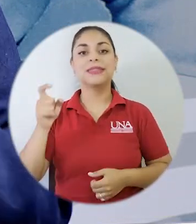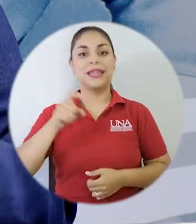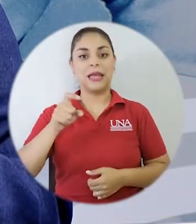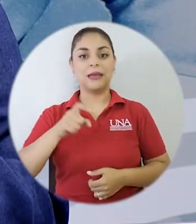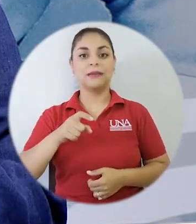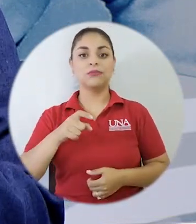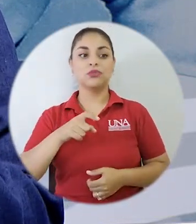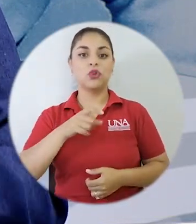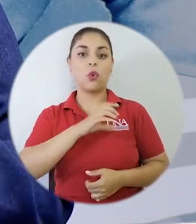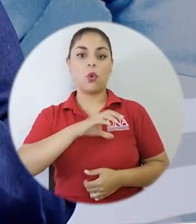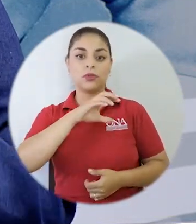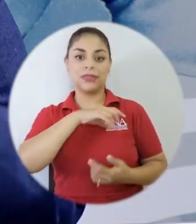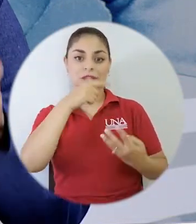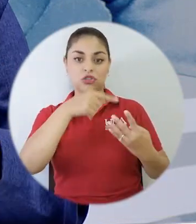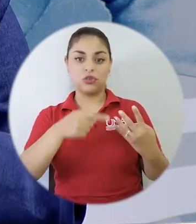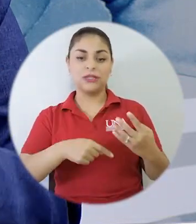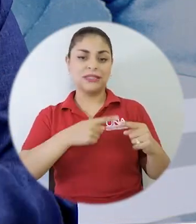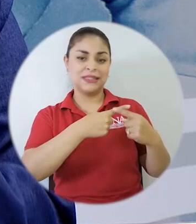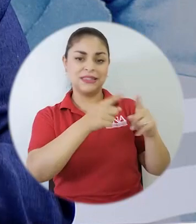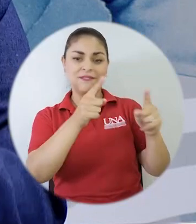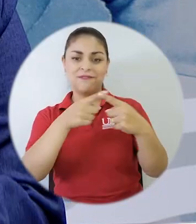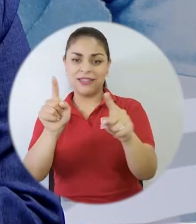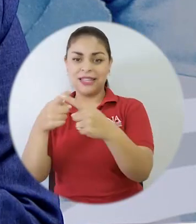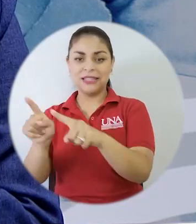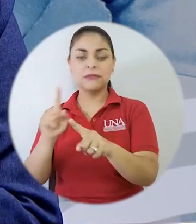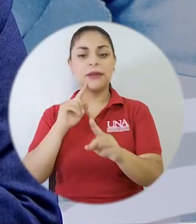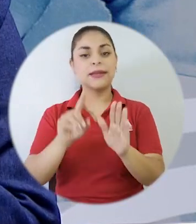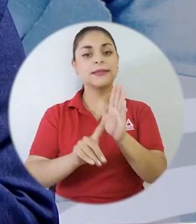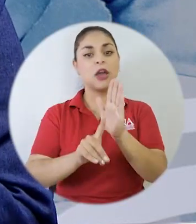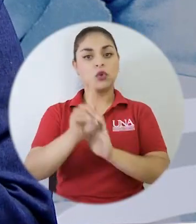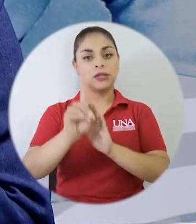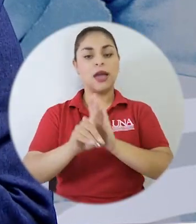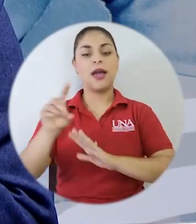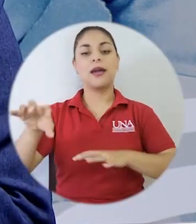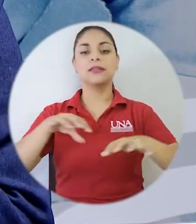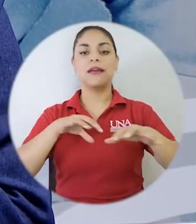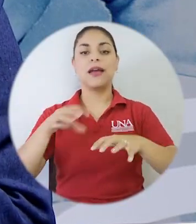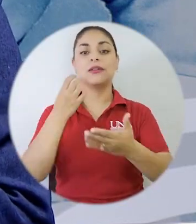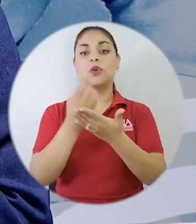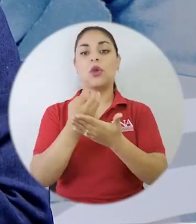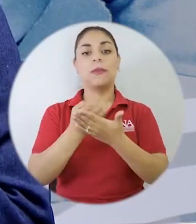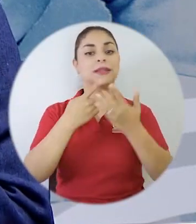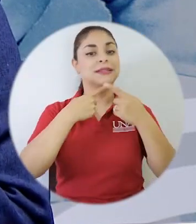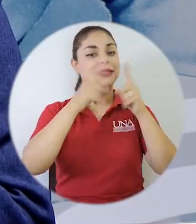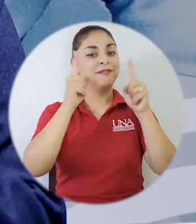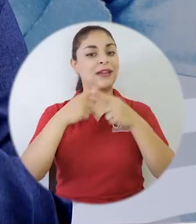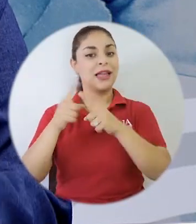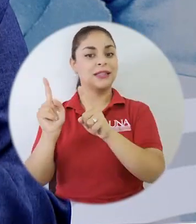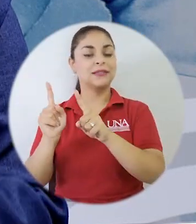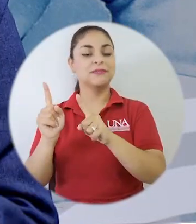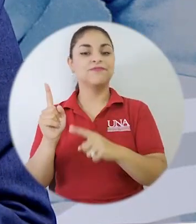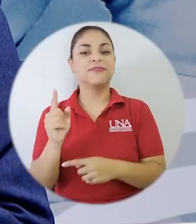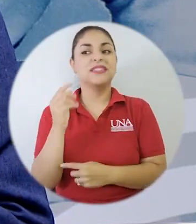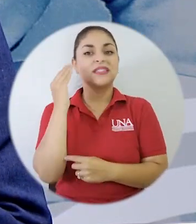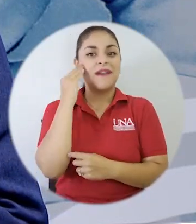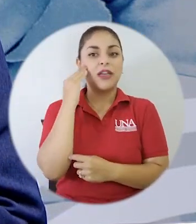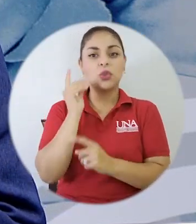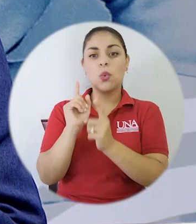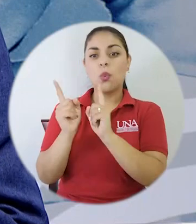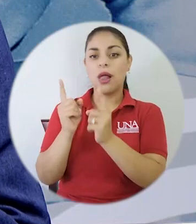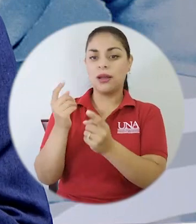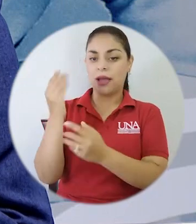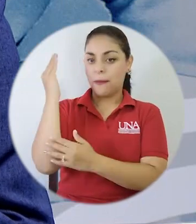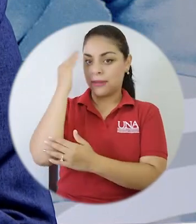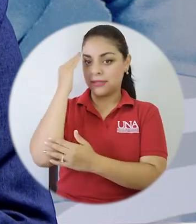que además eso hacen condiciones diferentes para desarrollar actividades económicas diferentes, ¿verdad? Obviamente tomando en cuenta